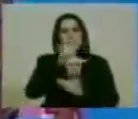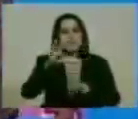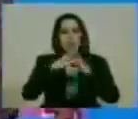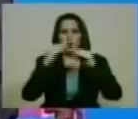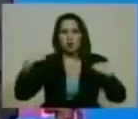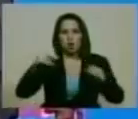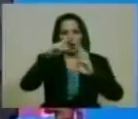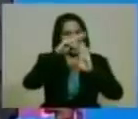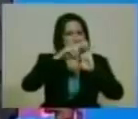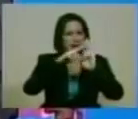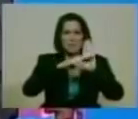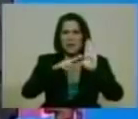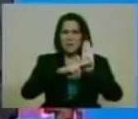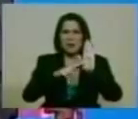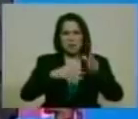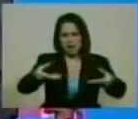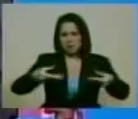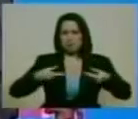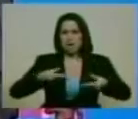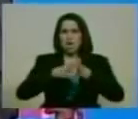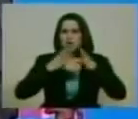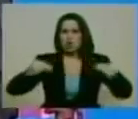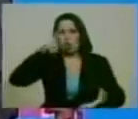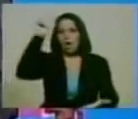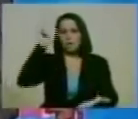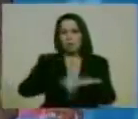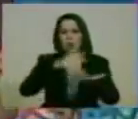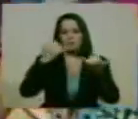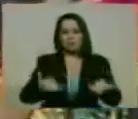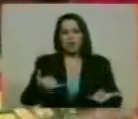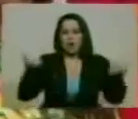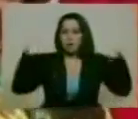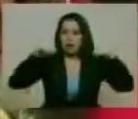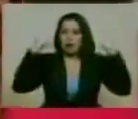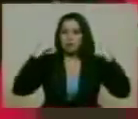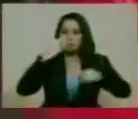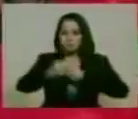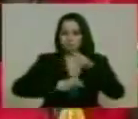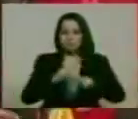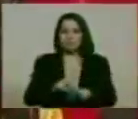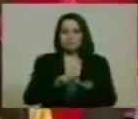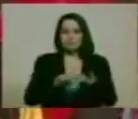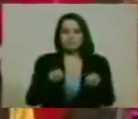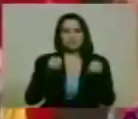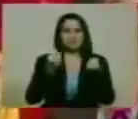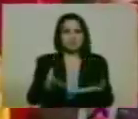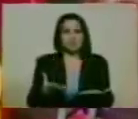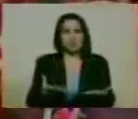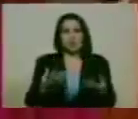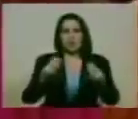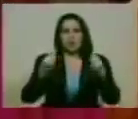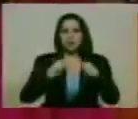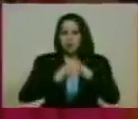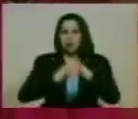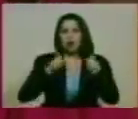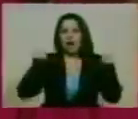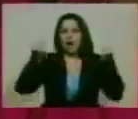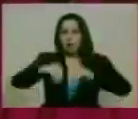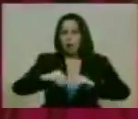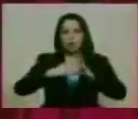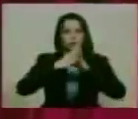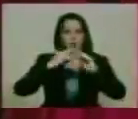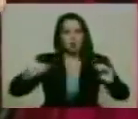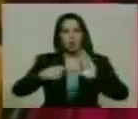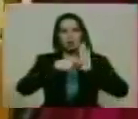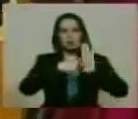partes. Ahora vamos a su implementación. Estoy de acuerdo con el plan